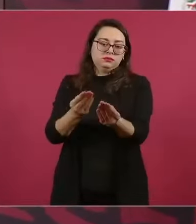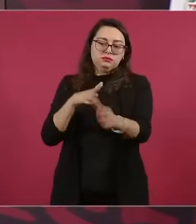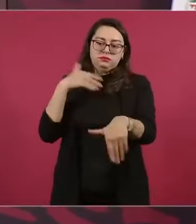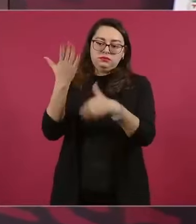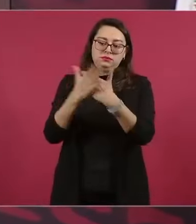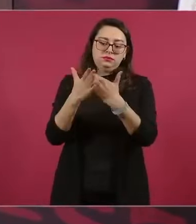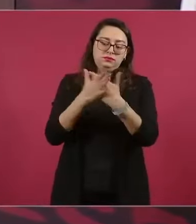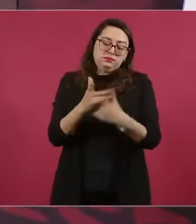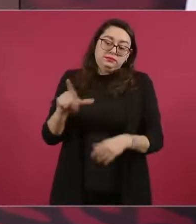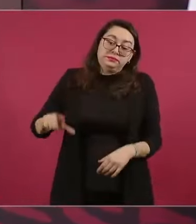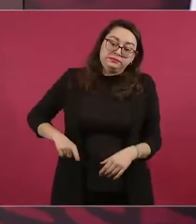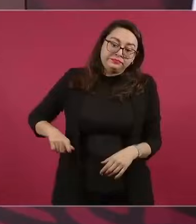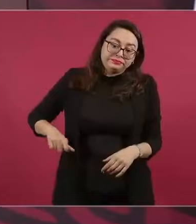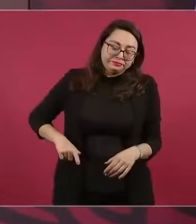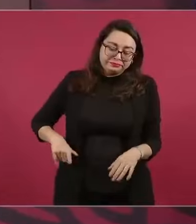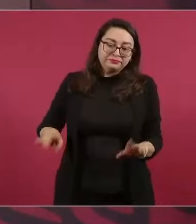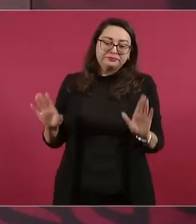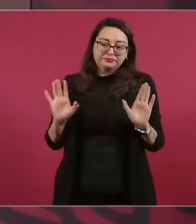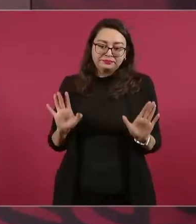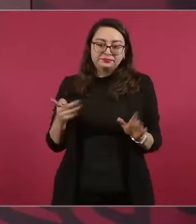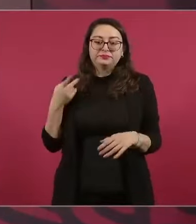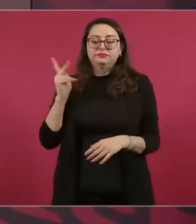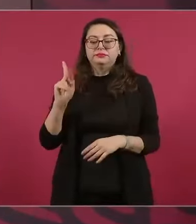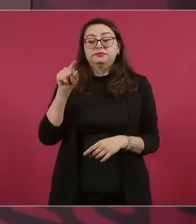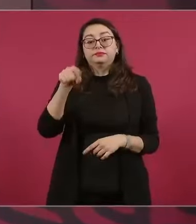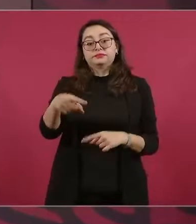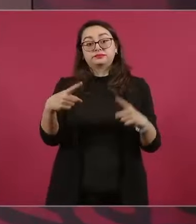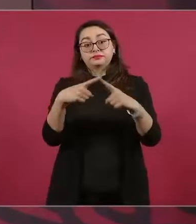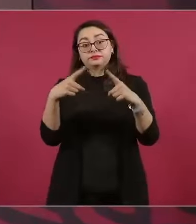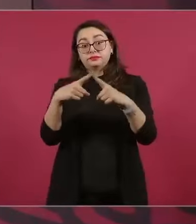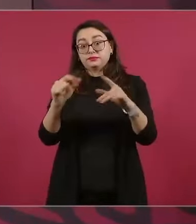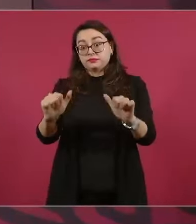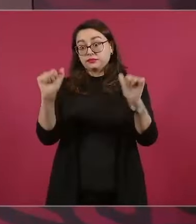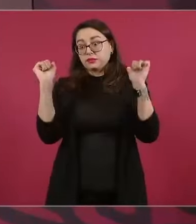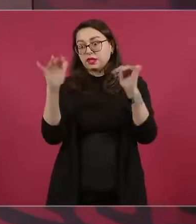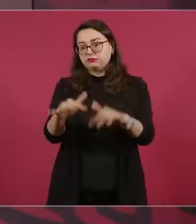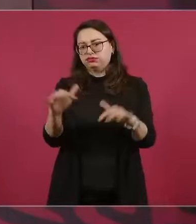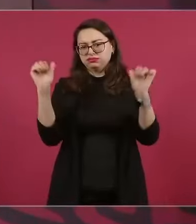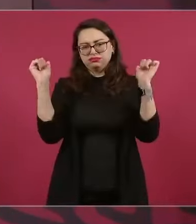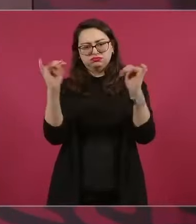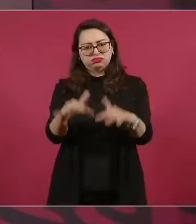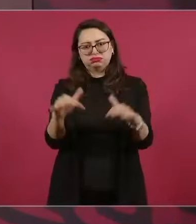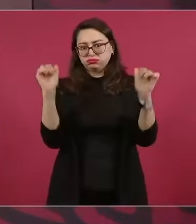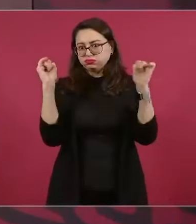los santuarios más visitados, creo que como el tercero o cuarto